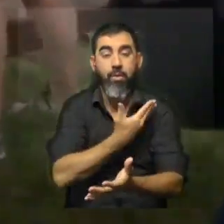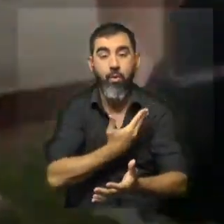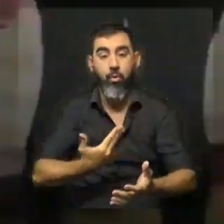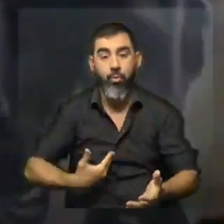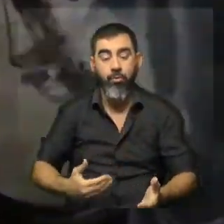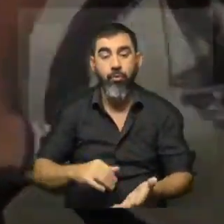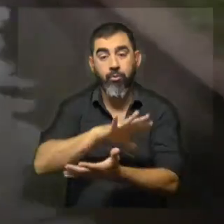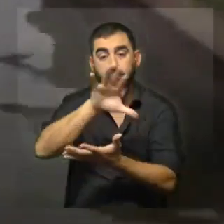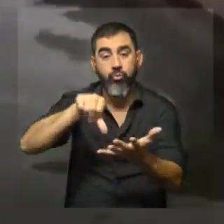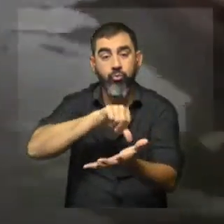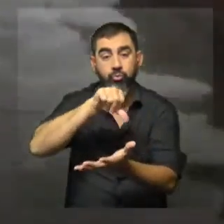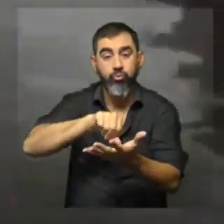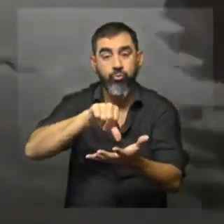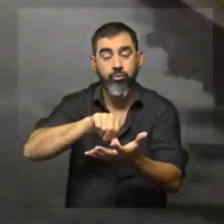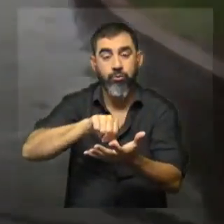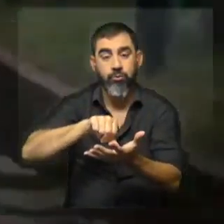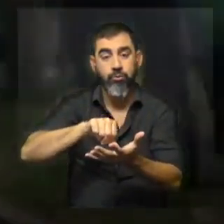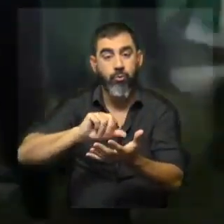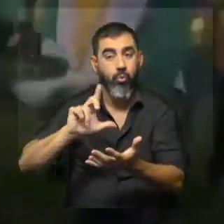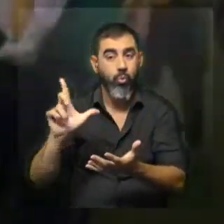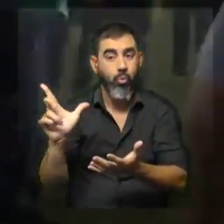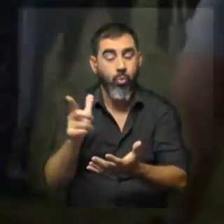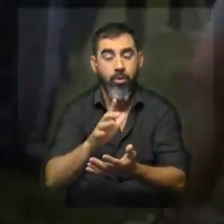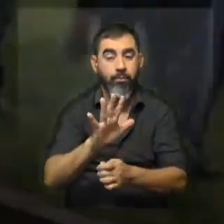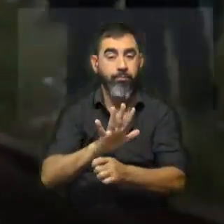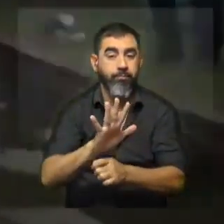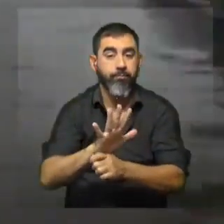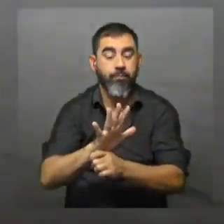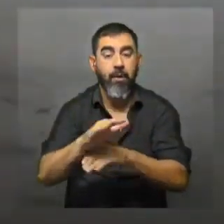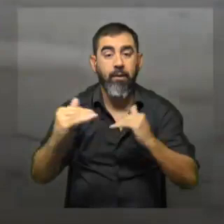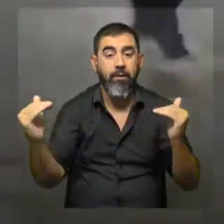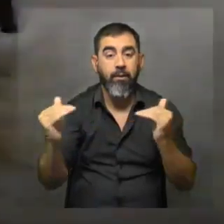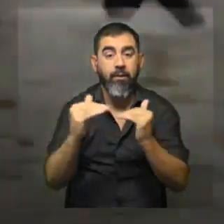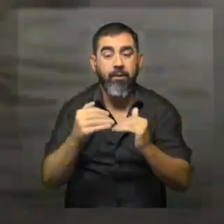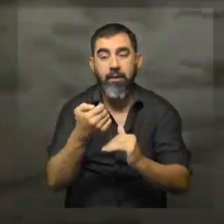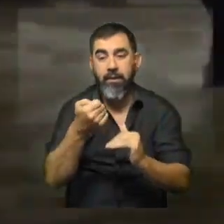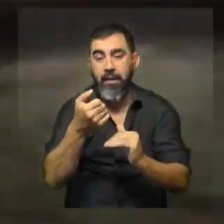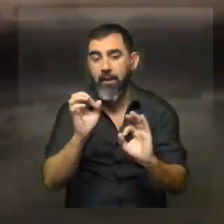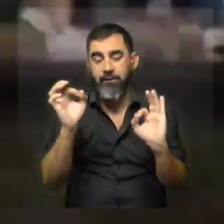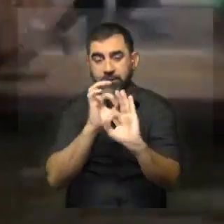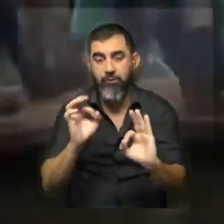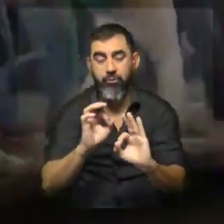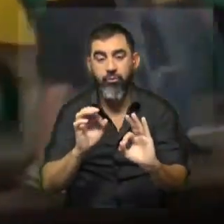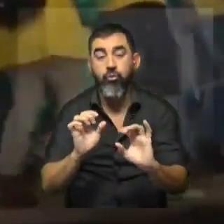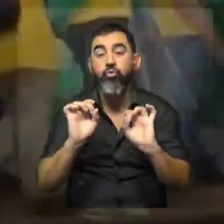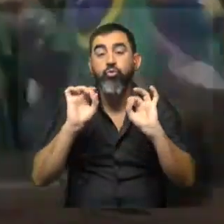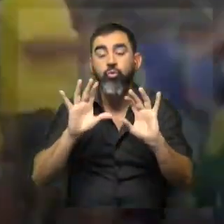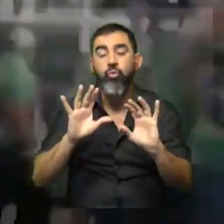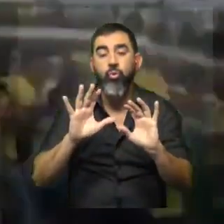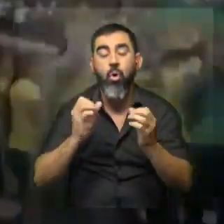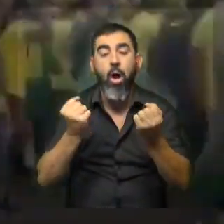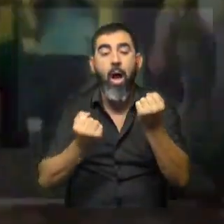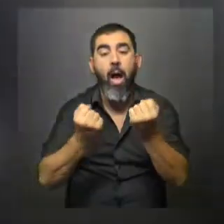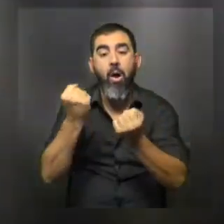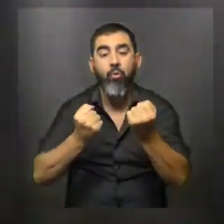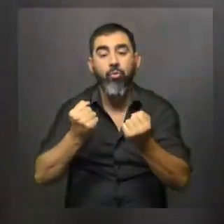gobierno. Una ciudad, además, que no tiene la posibilidad del tránsito casi. Está pensada para los autos del